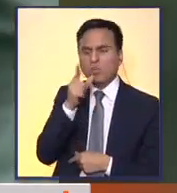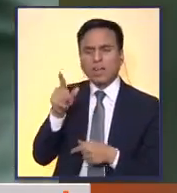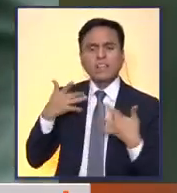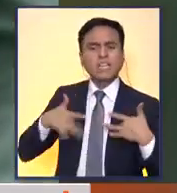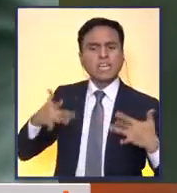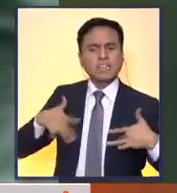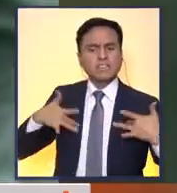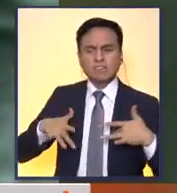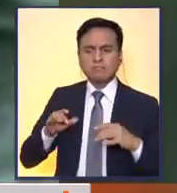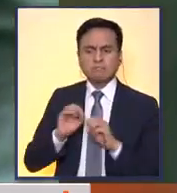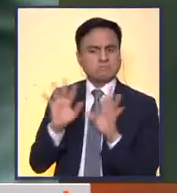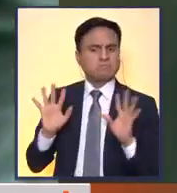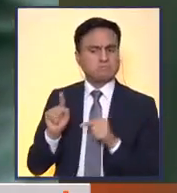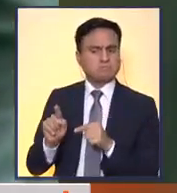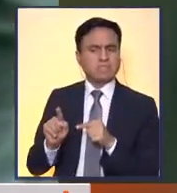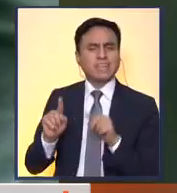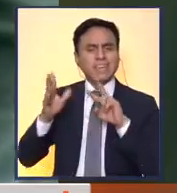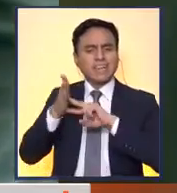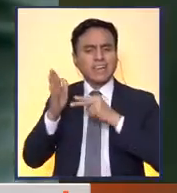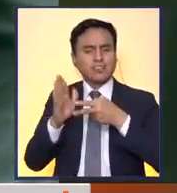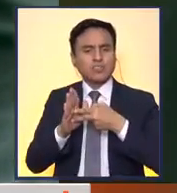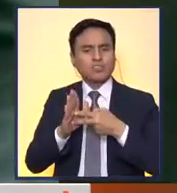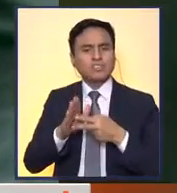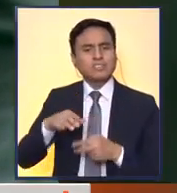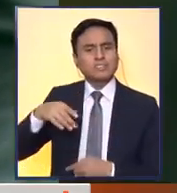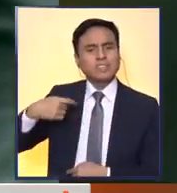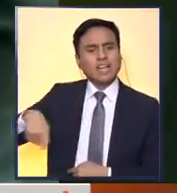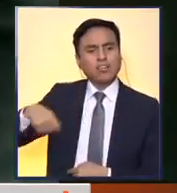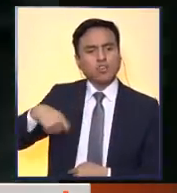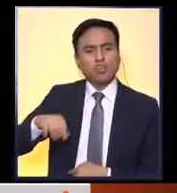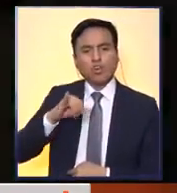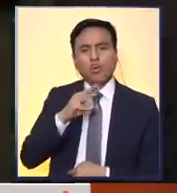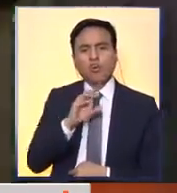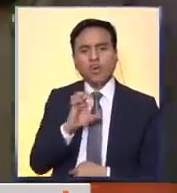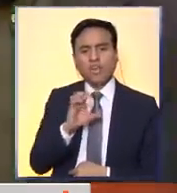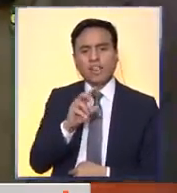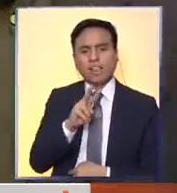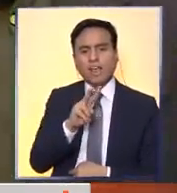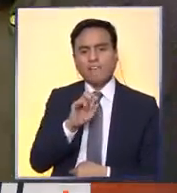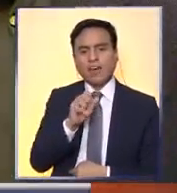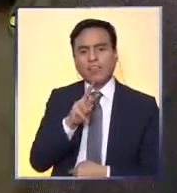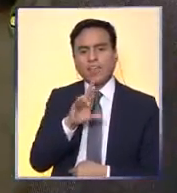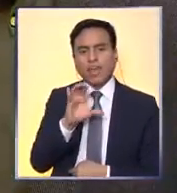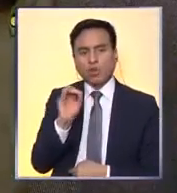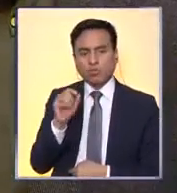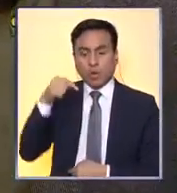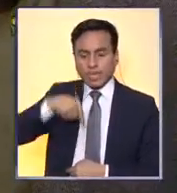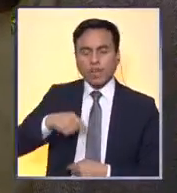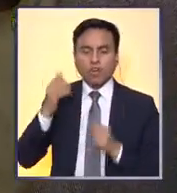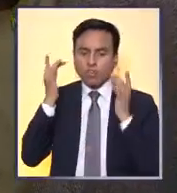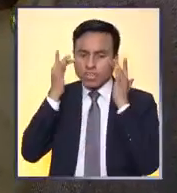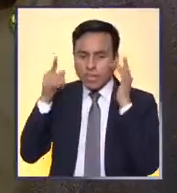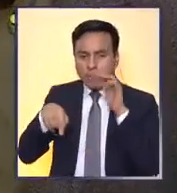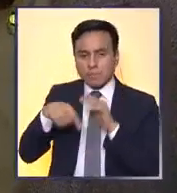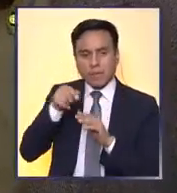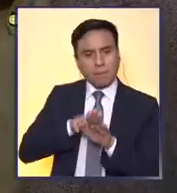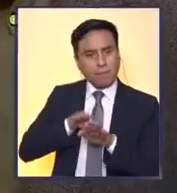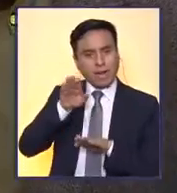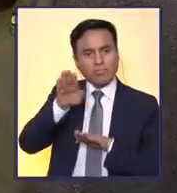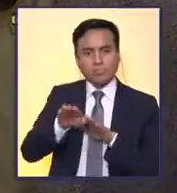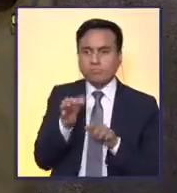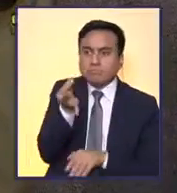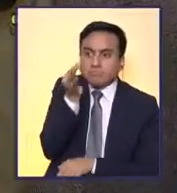manifiesta en el caso del senador jorge lavandero yo aquí estoy contenta porque sea un primer paso estoy expectante